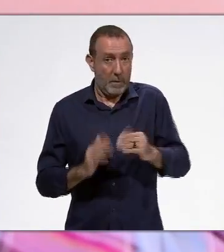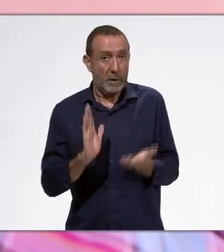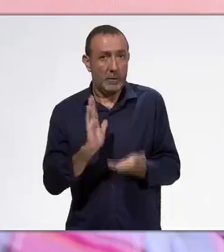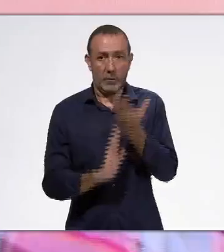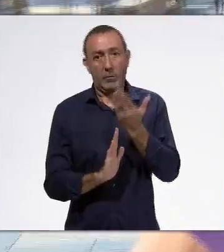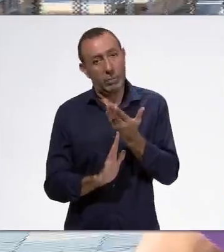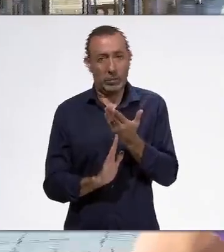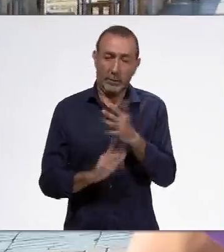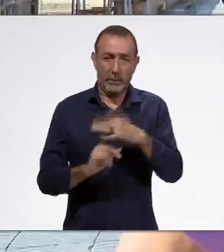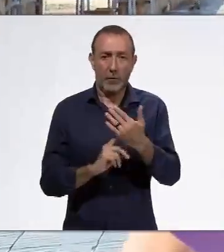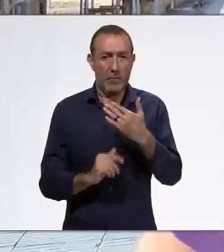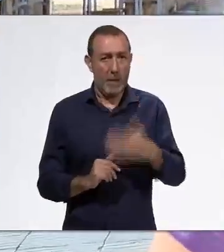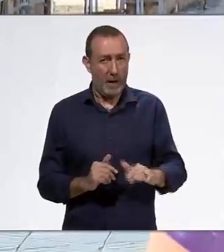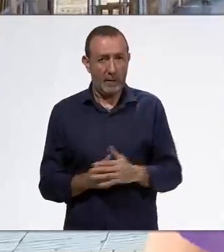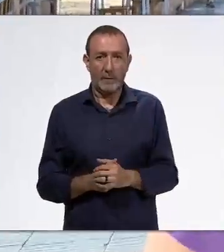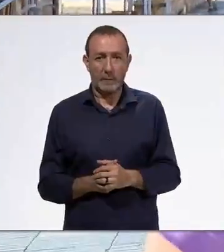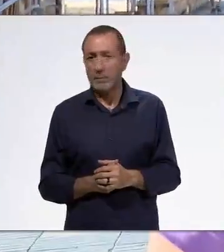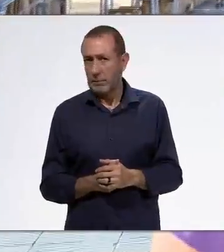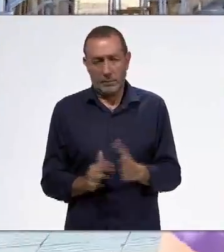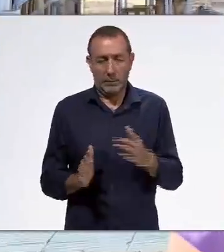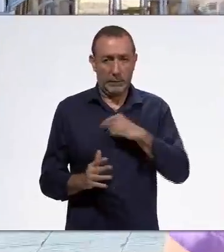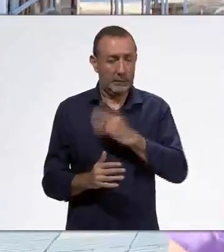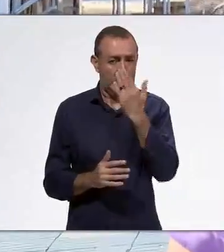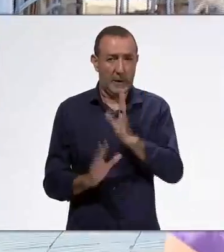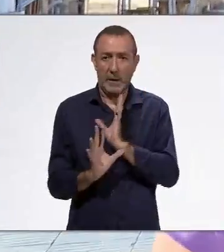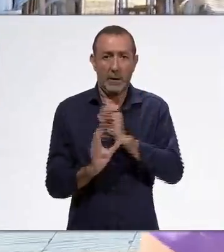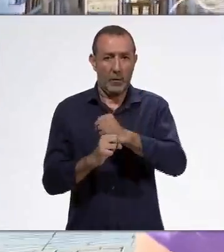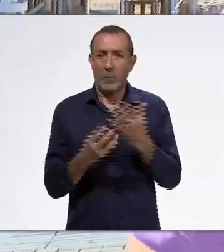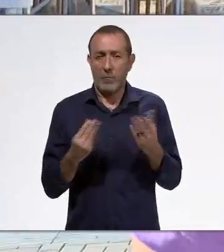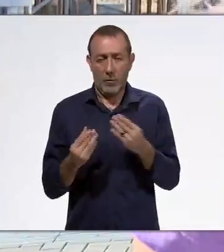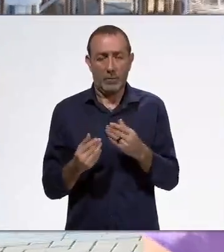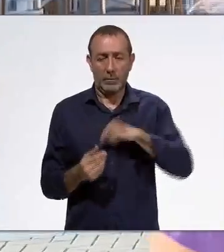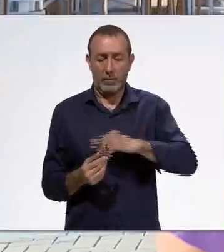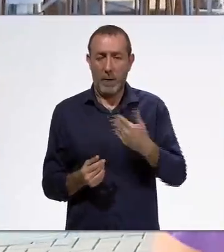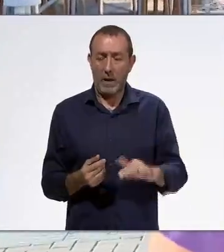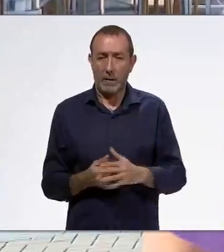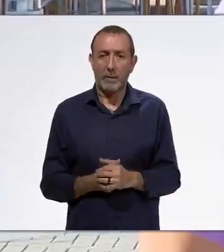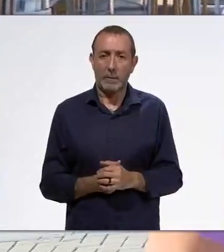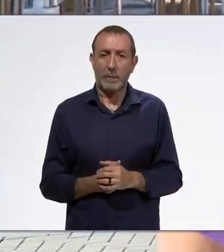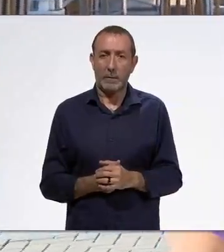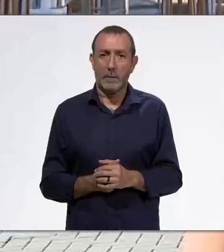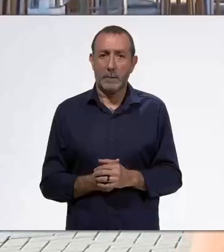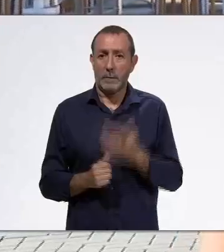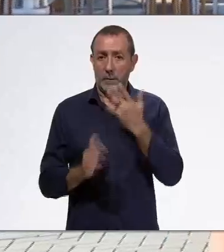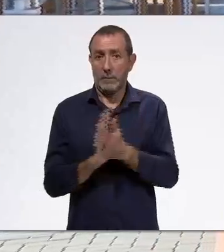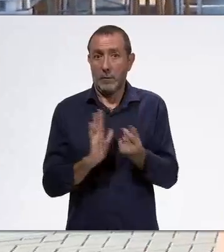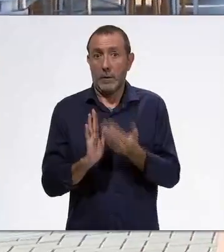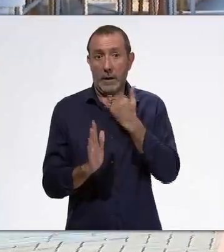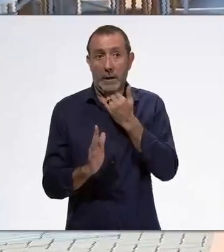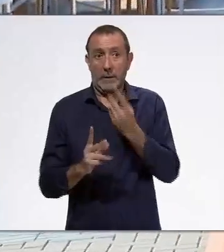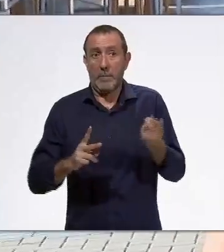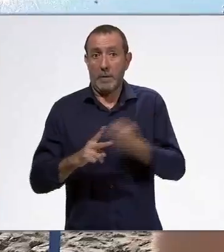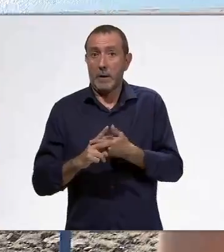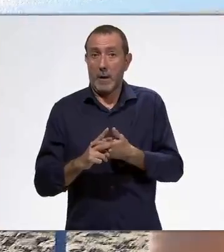mal vamos súper mal muy mal te quedaste así la mitad del sueldo